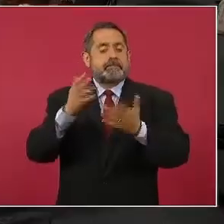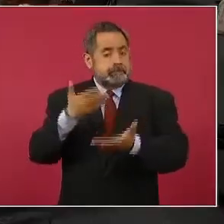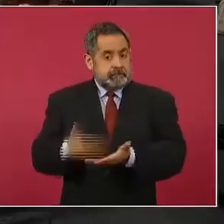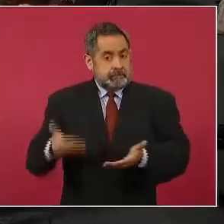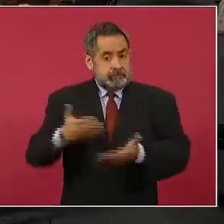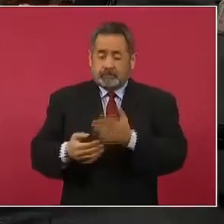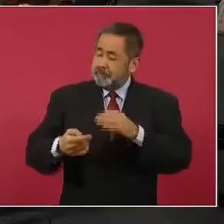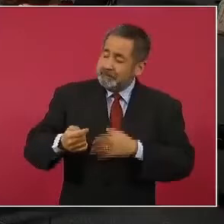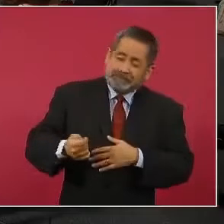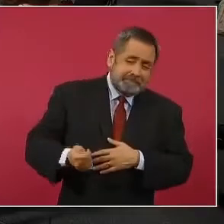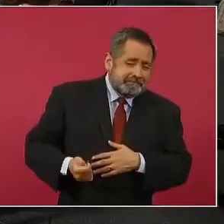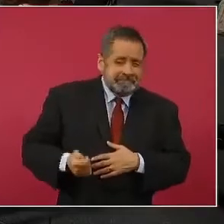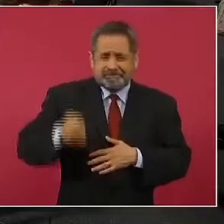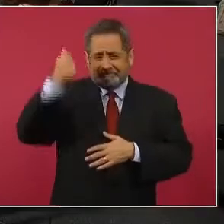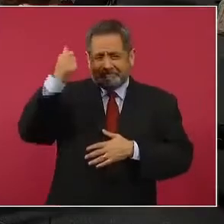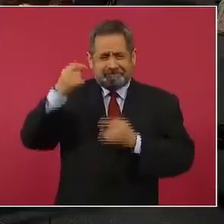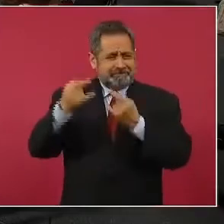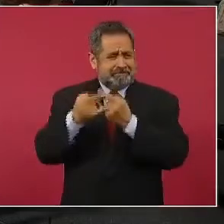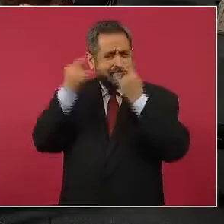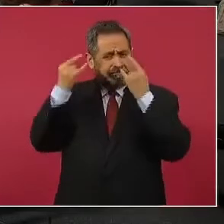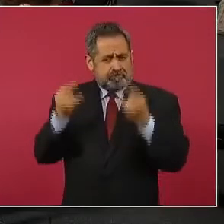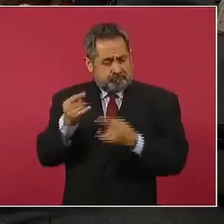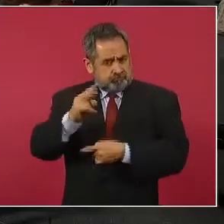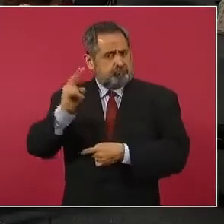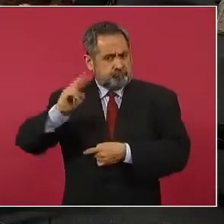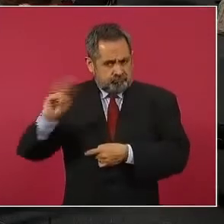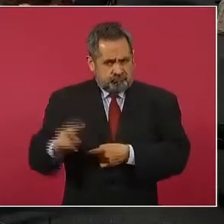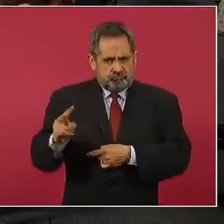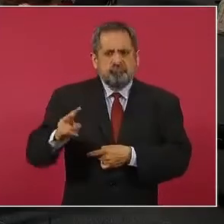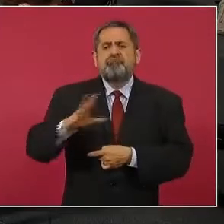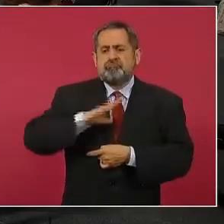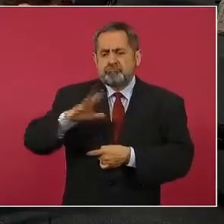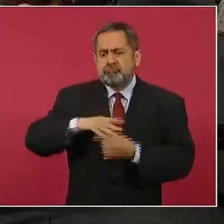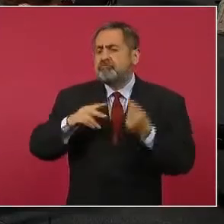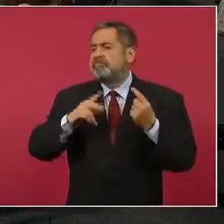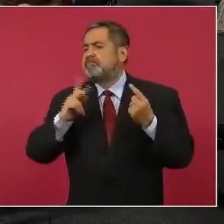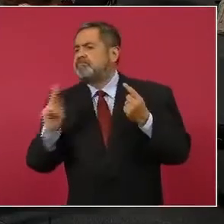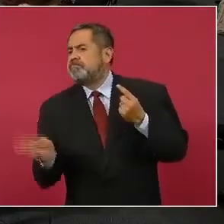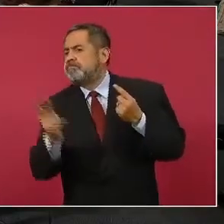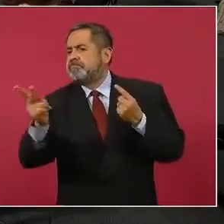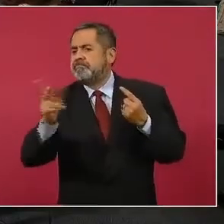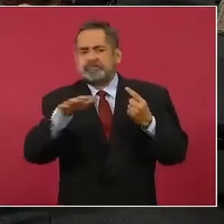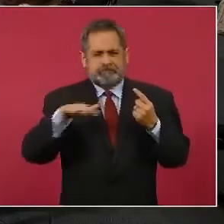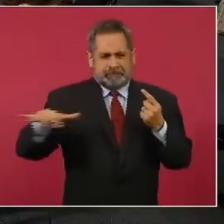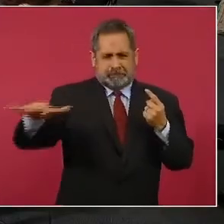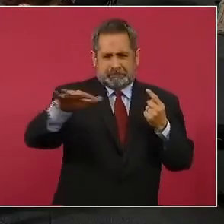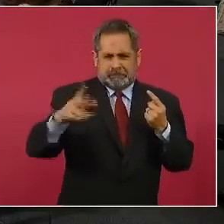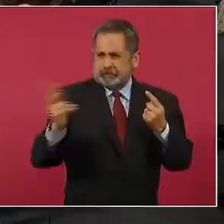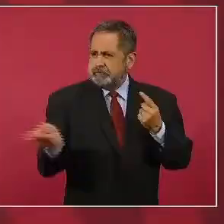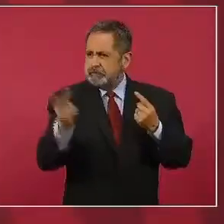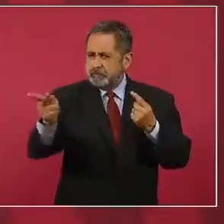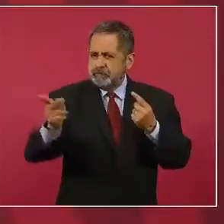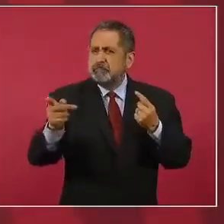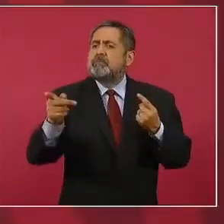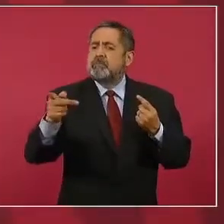acción de la declaración de principios de los partidos, ahí van a encontrar todos. Y en las